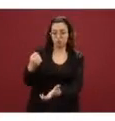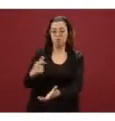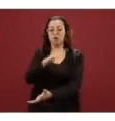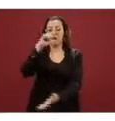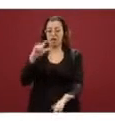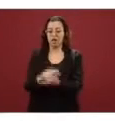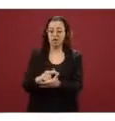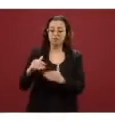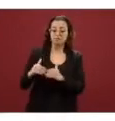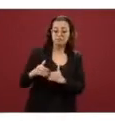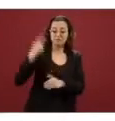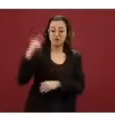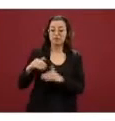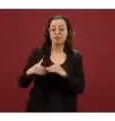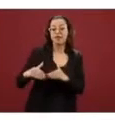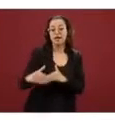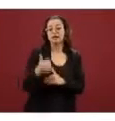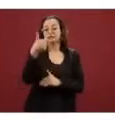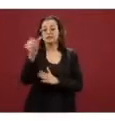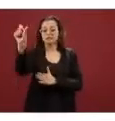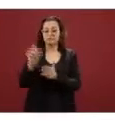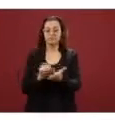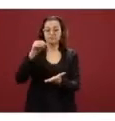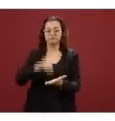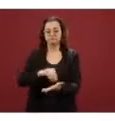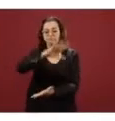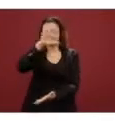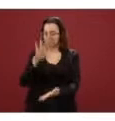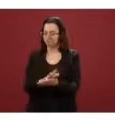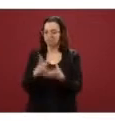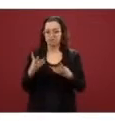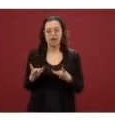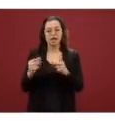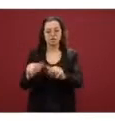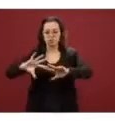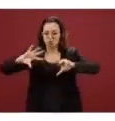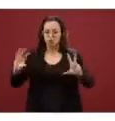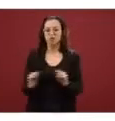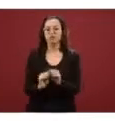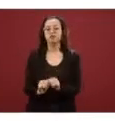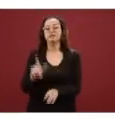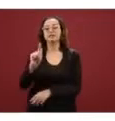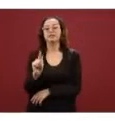ley, 6 meses después, se obtuvo el registro de cartera definitivo con un presupuesto de